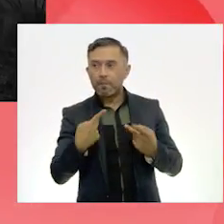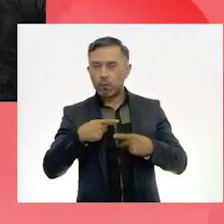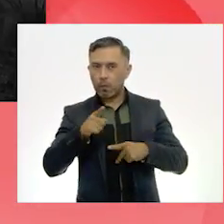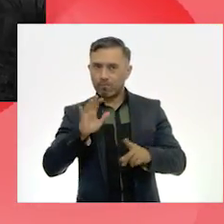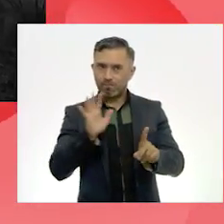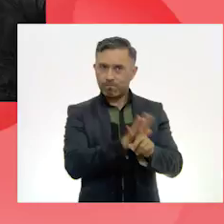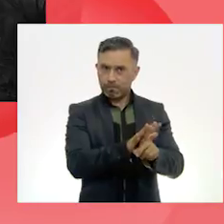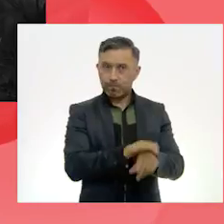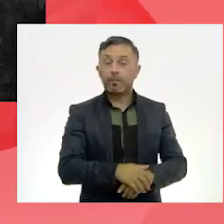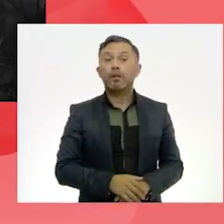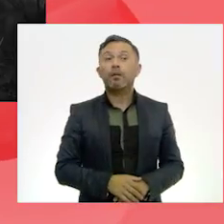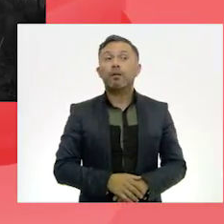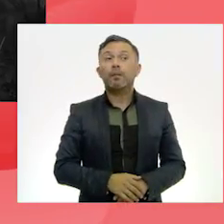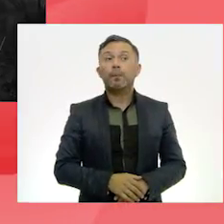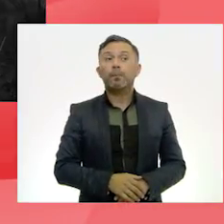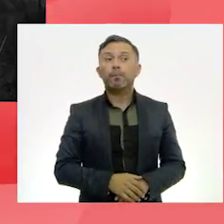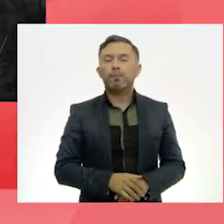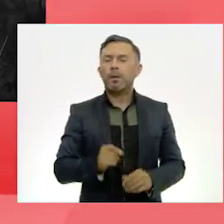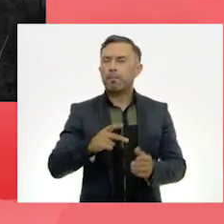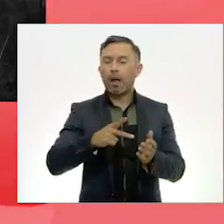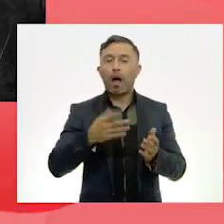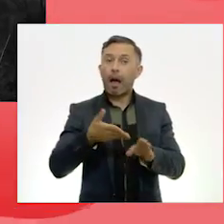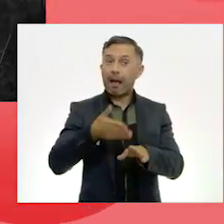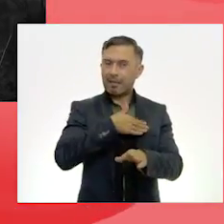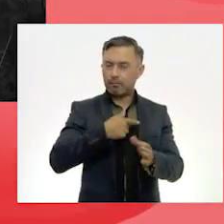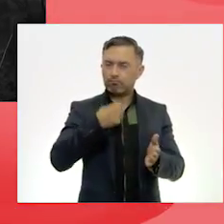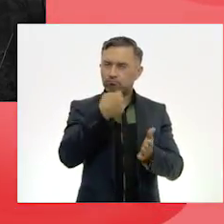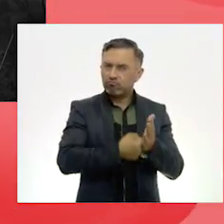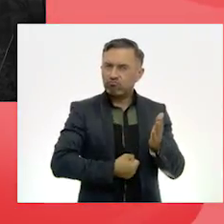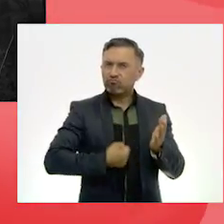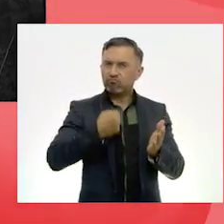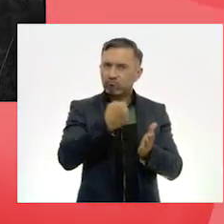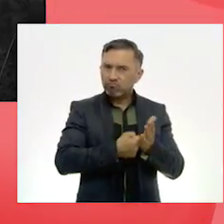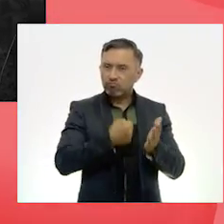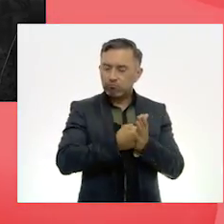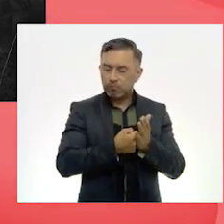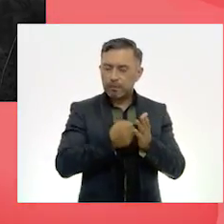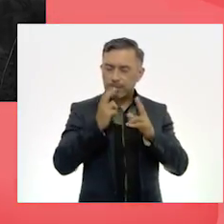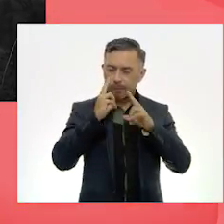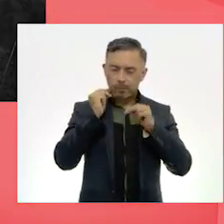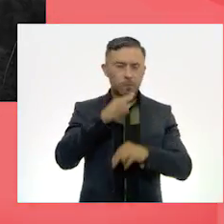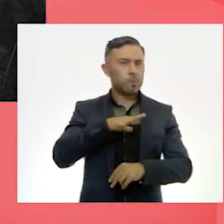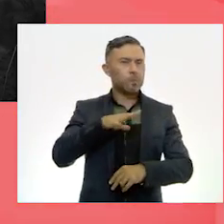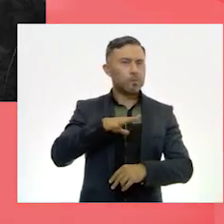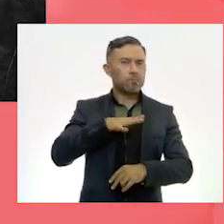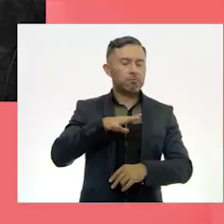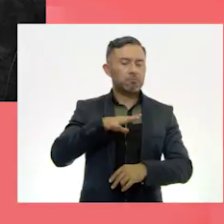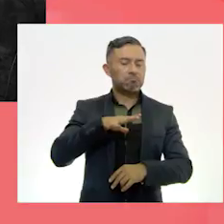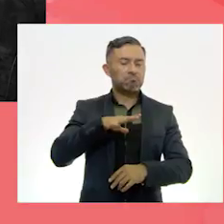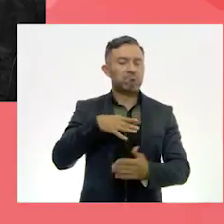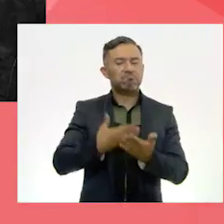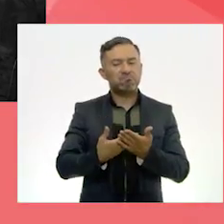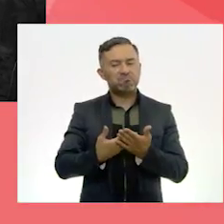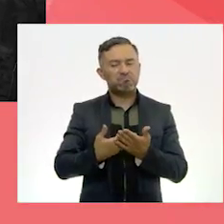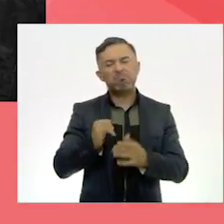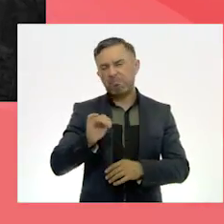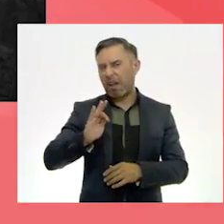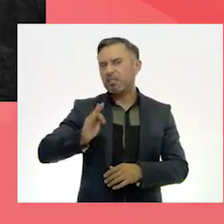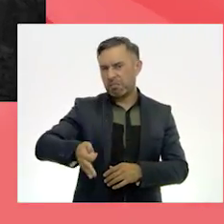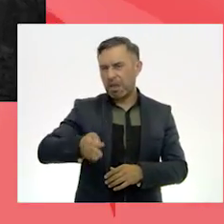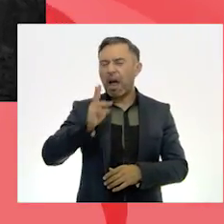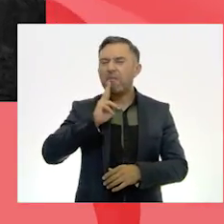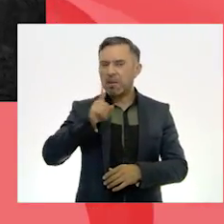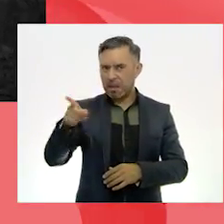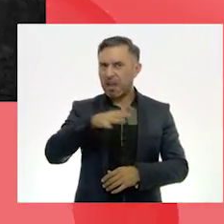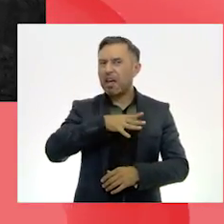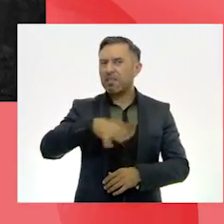Y después de varias insistencias, Emiliano Zapata le dijo, vamos a ver al coronel Guajardo, que vengan